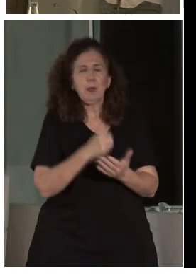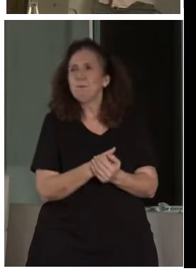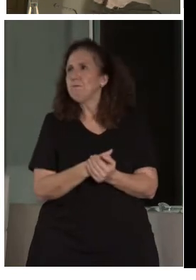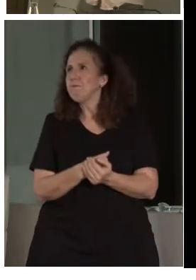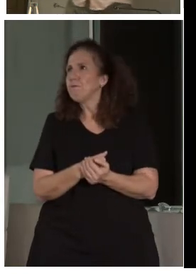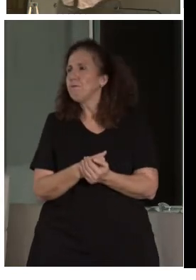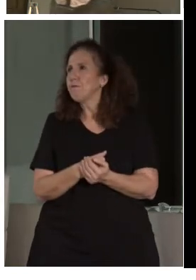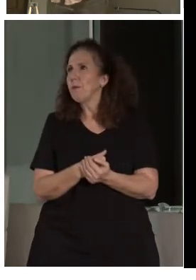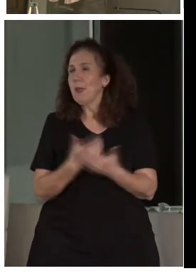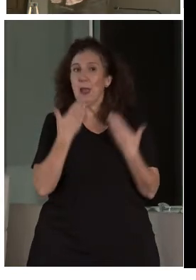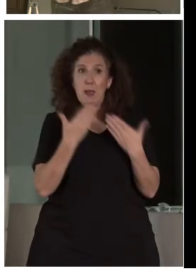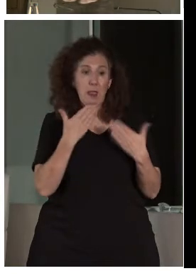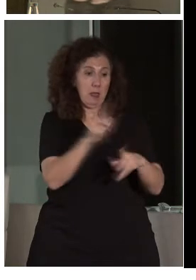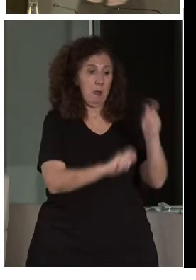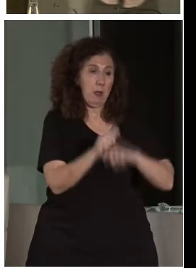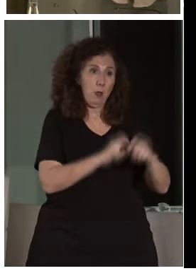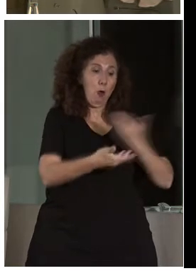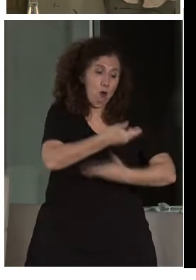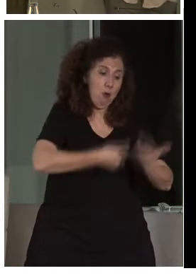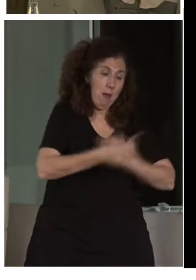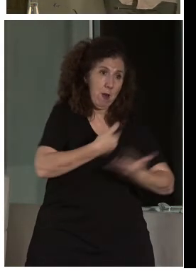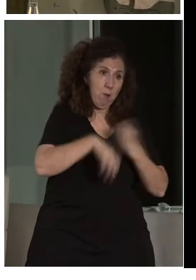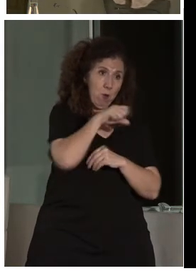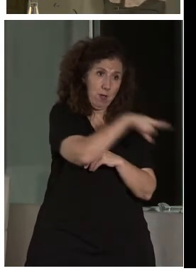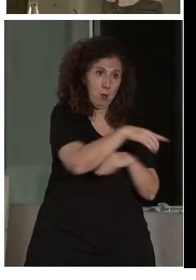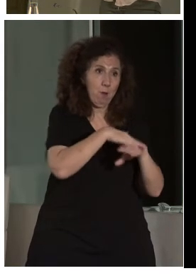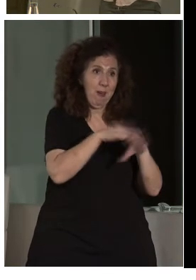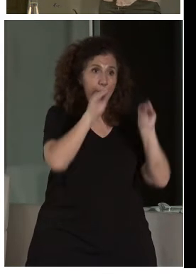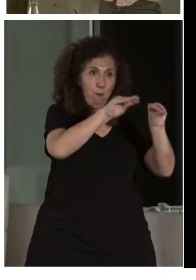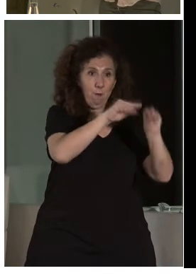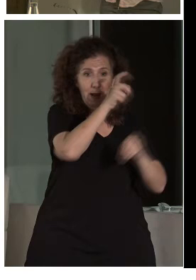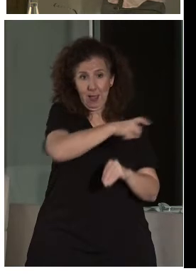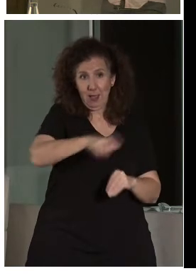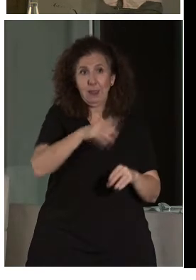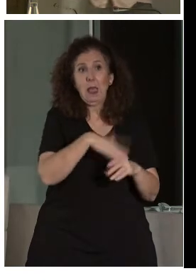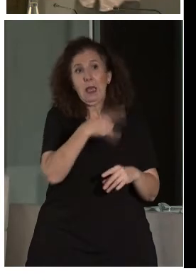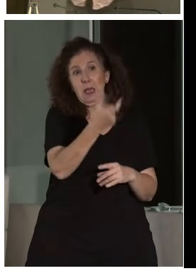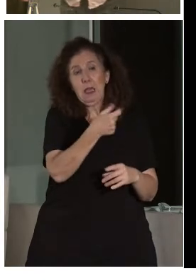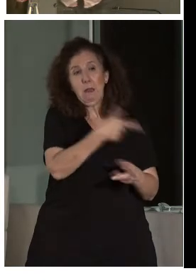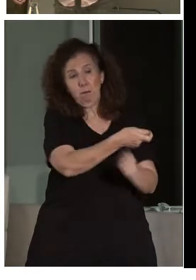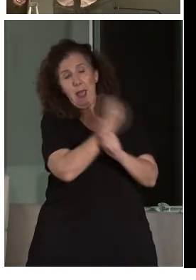sea, gracias a una asociación colaboramos con ellos para formar gente, ¿no? Atraer gente.